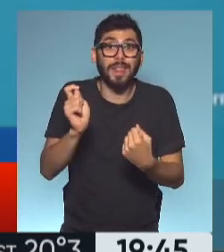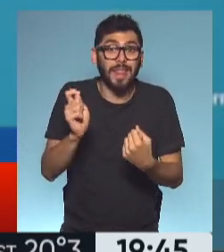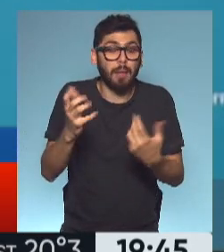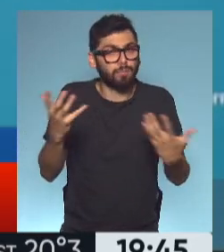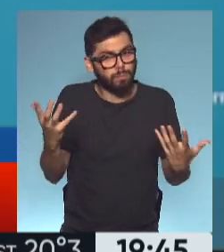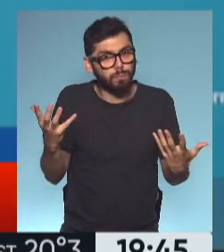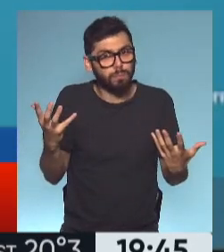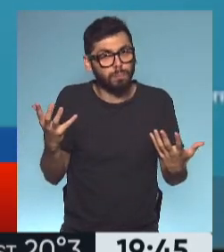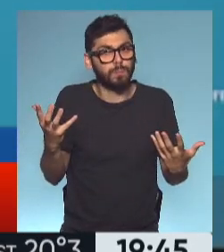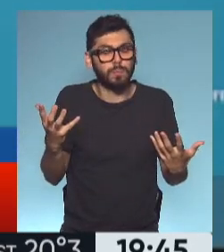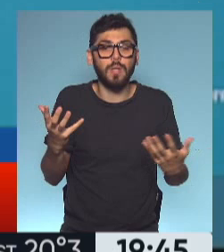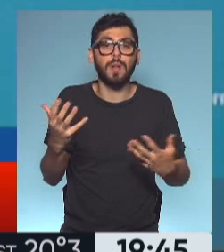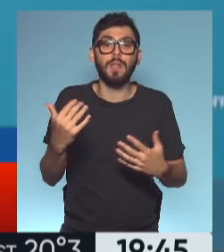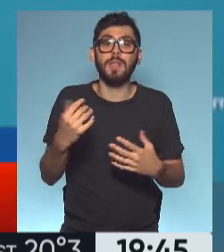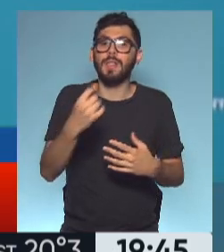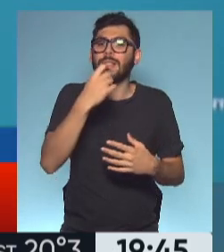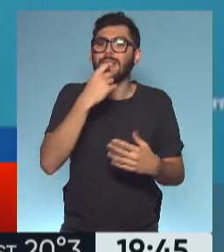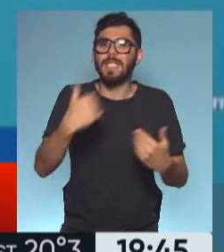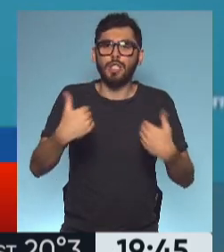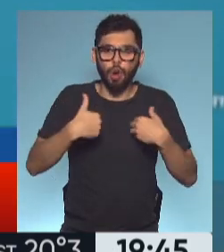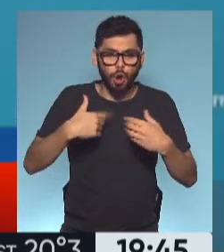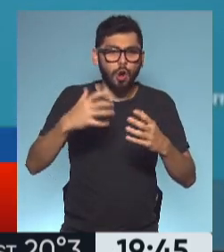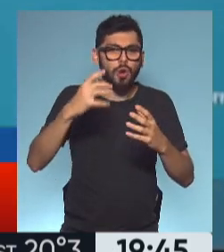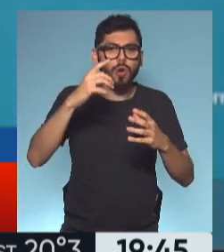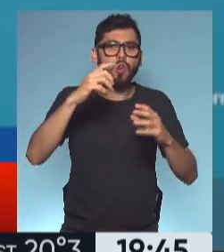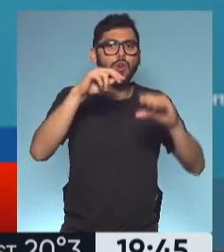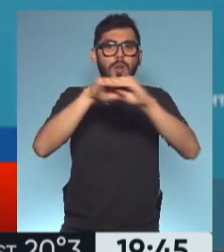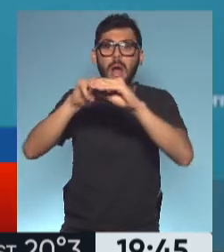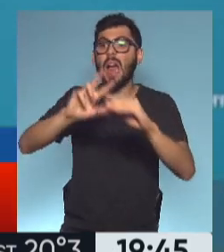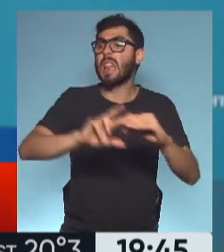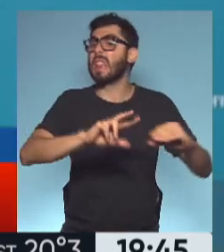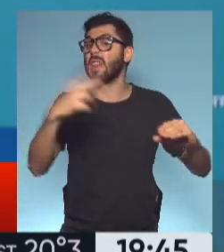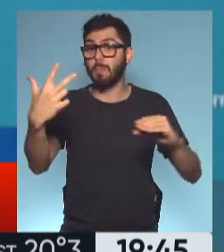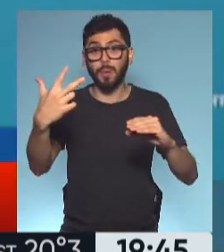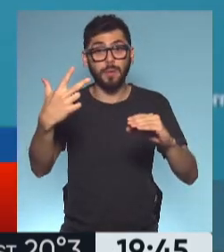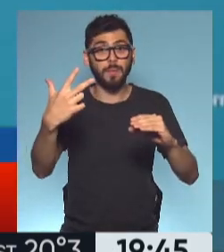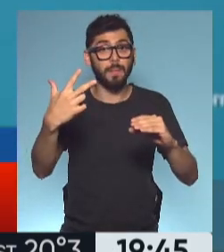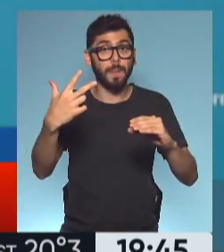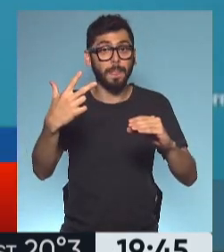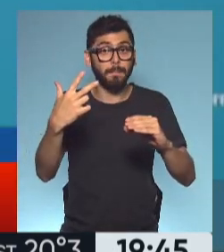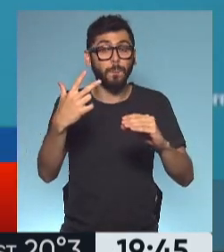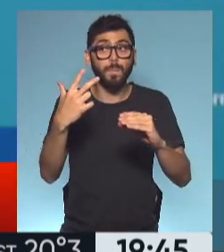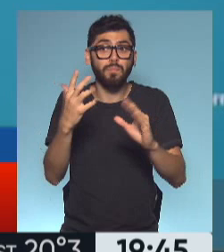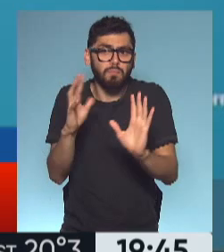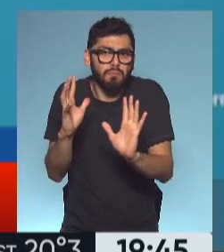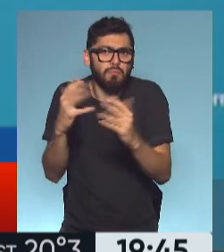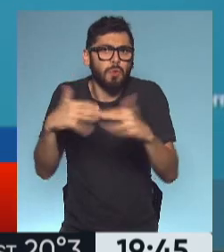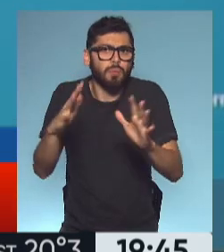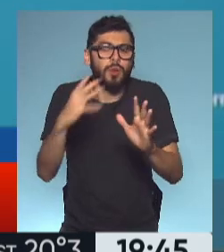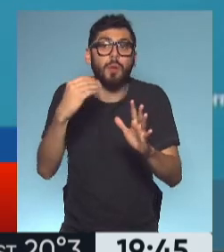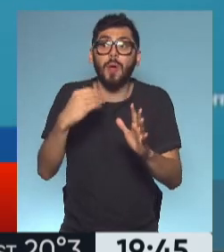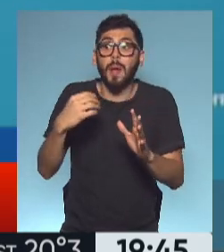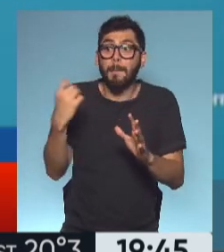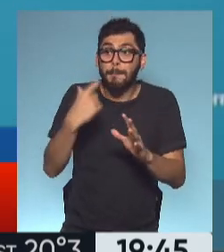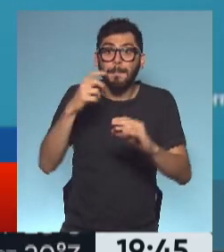yo hubiera triplicado de nuevo la cantidad de camas, el tema es que la gente no llegue a las terapias intensivas, porque